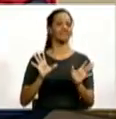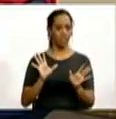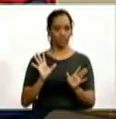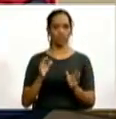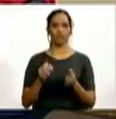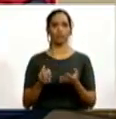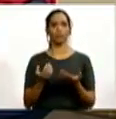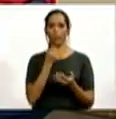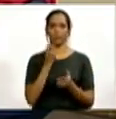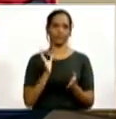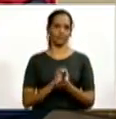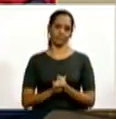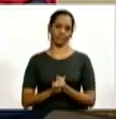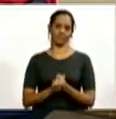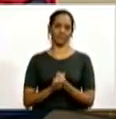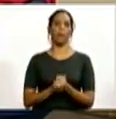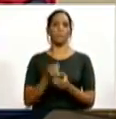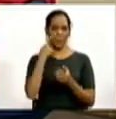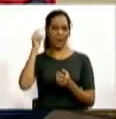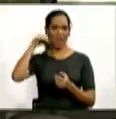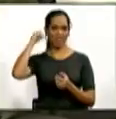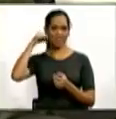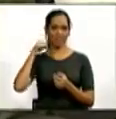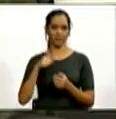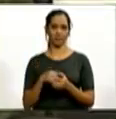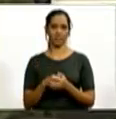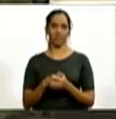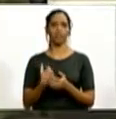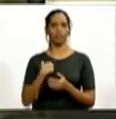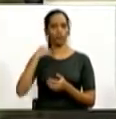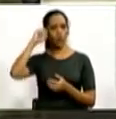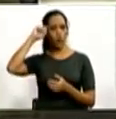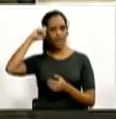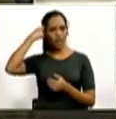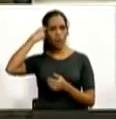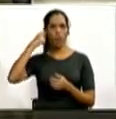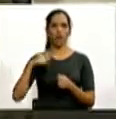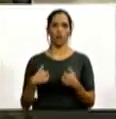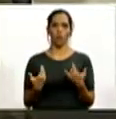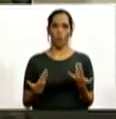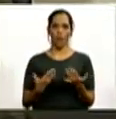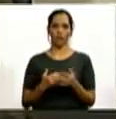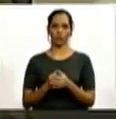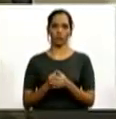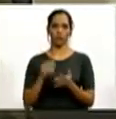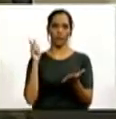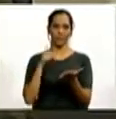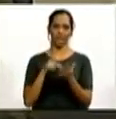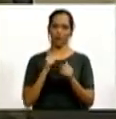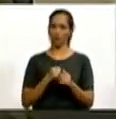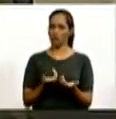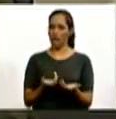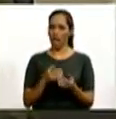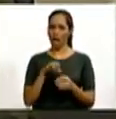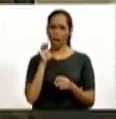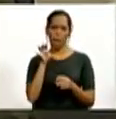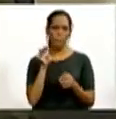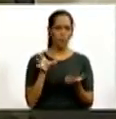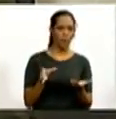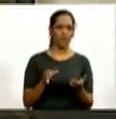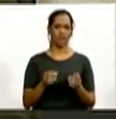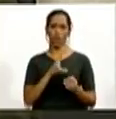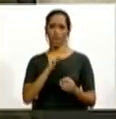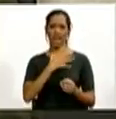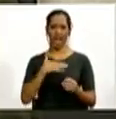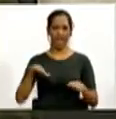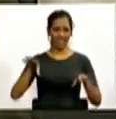que, bueno, vamos a ver el video. Mira, yo recuerdo cuando empezaron con los bochinches que no querían reconocer a Nicolás Maduro como